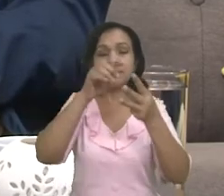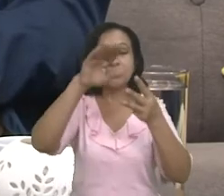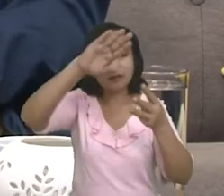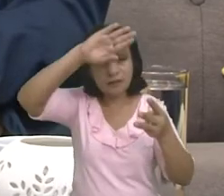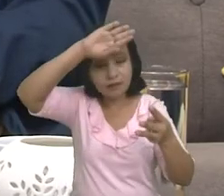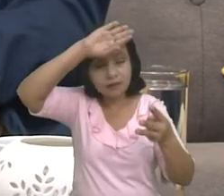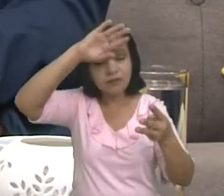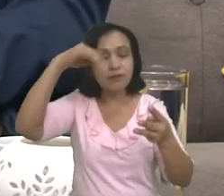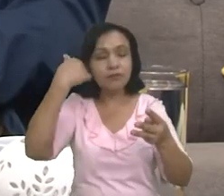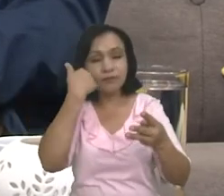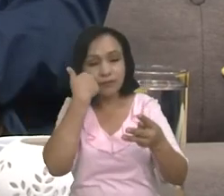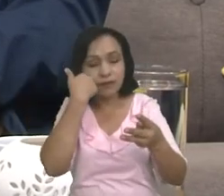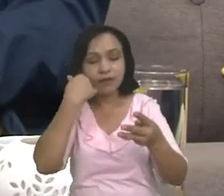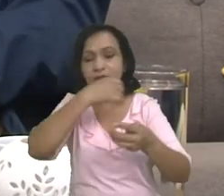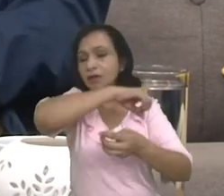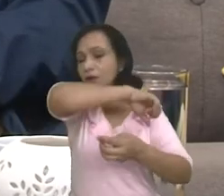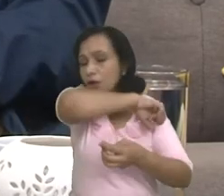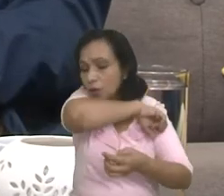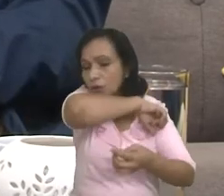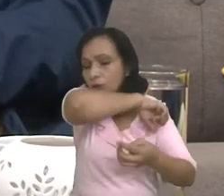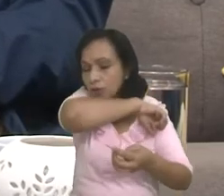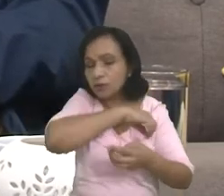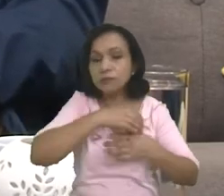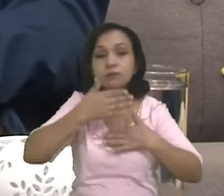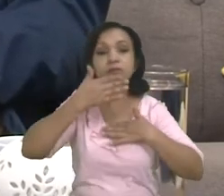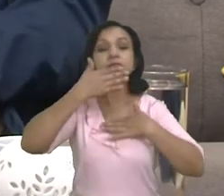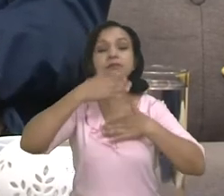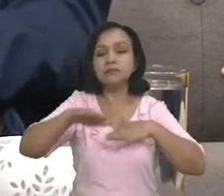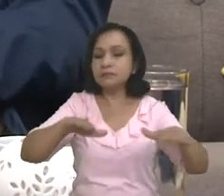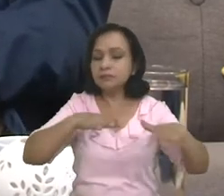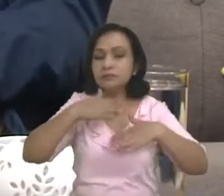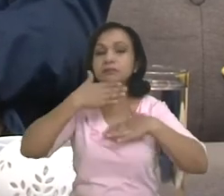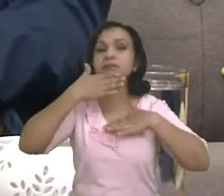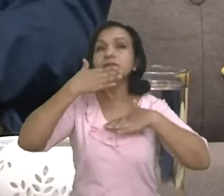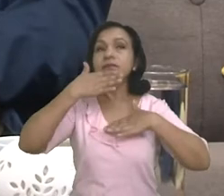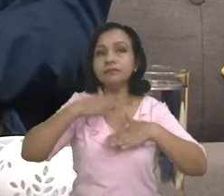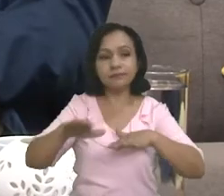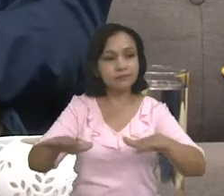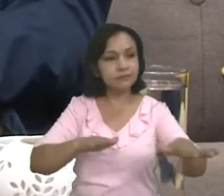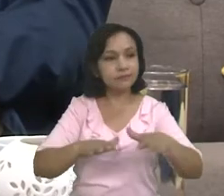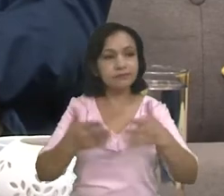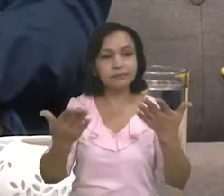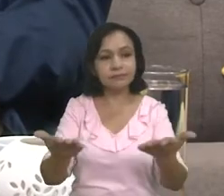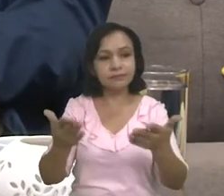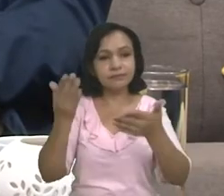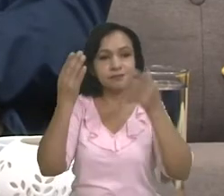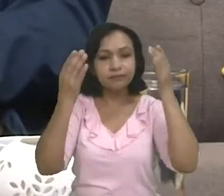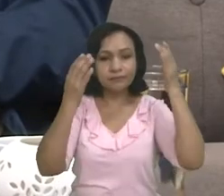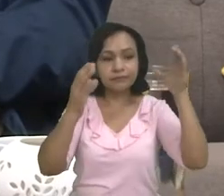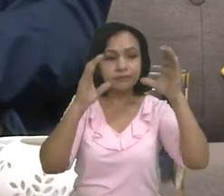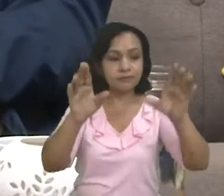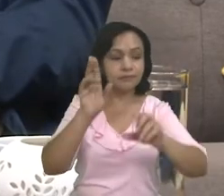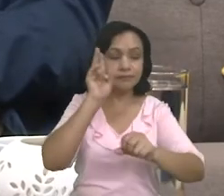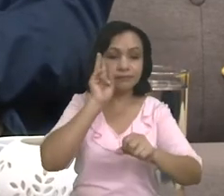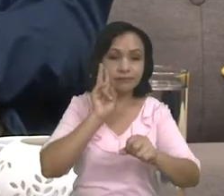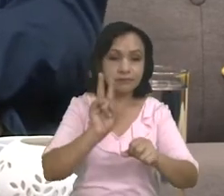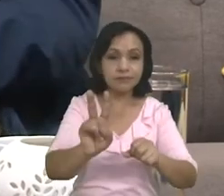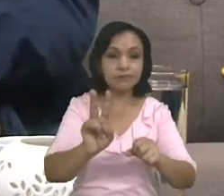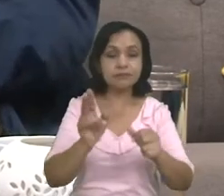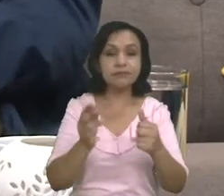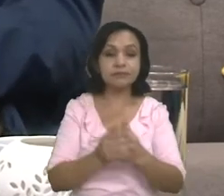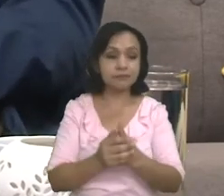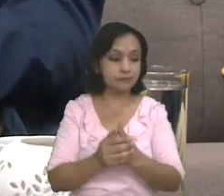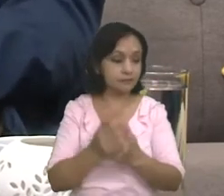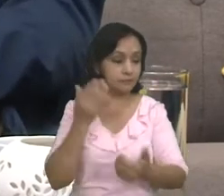tos y dificultad respiratoria entonces son las cosas que nosotros estamos pendientes y revisando si